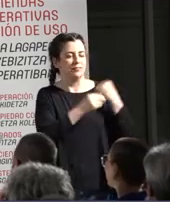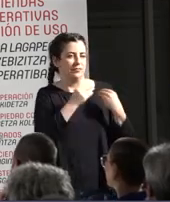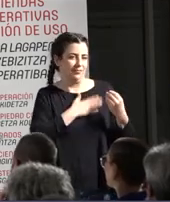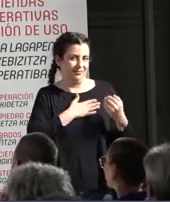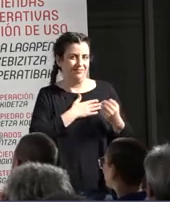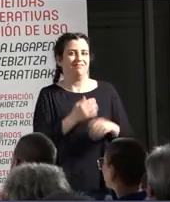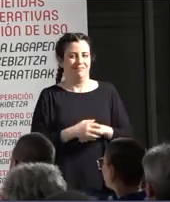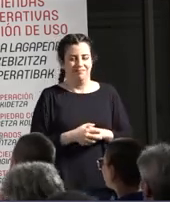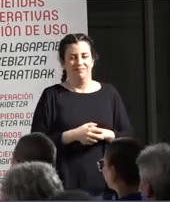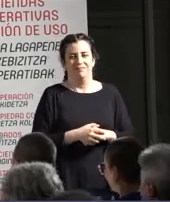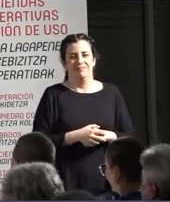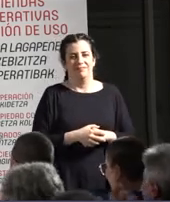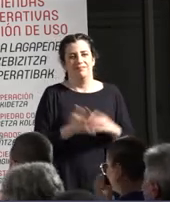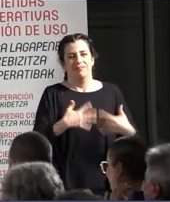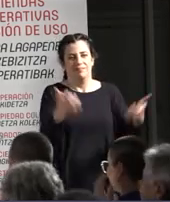contéis con nosotros.